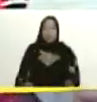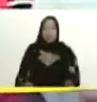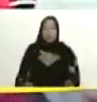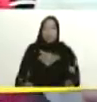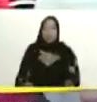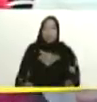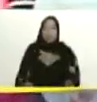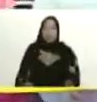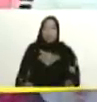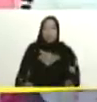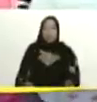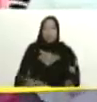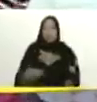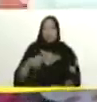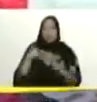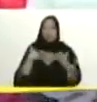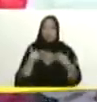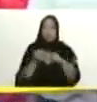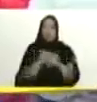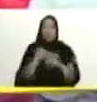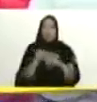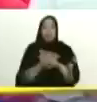¿Estamos de pie o de rodillas?